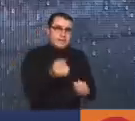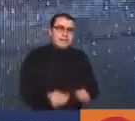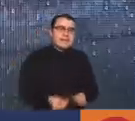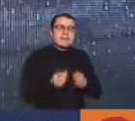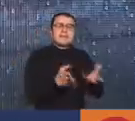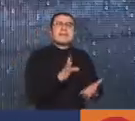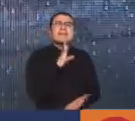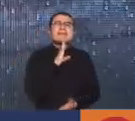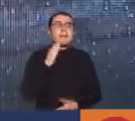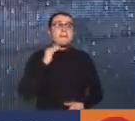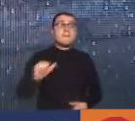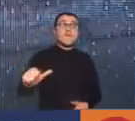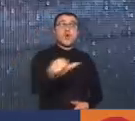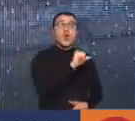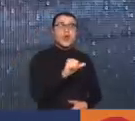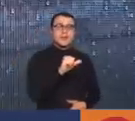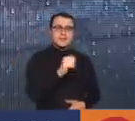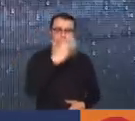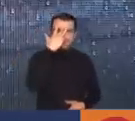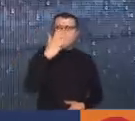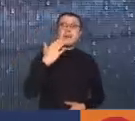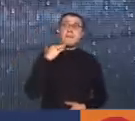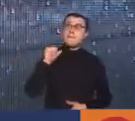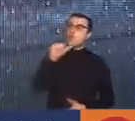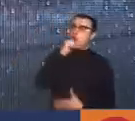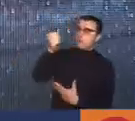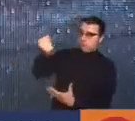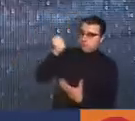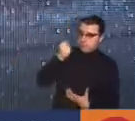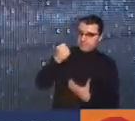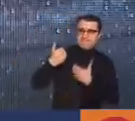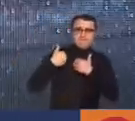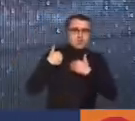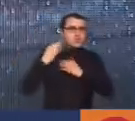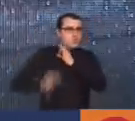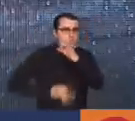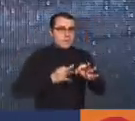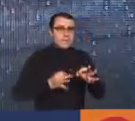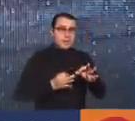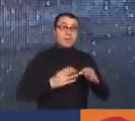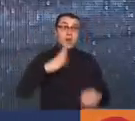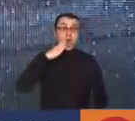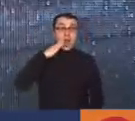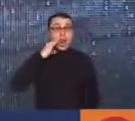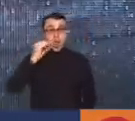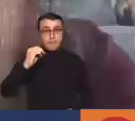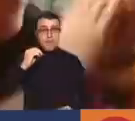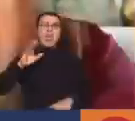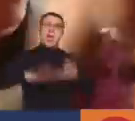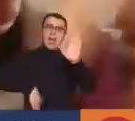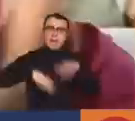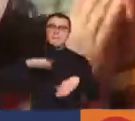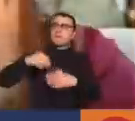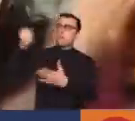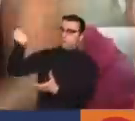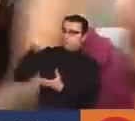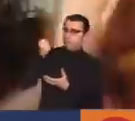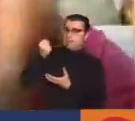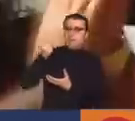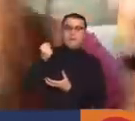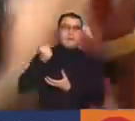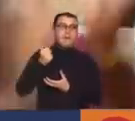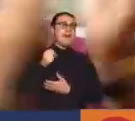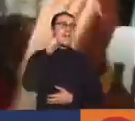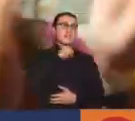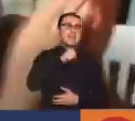mujeres, porque las mujeres cuidan. Pues el hombre a veces se toman cerveza al crédito y